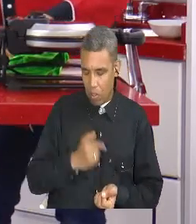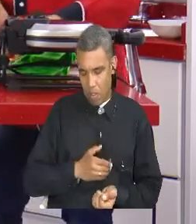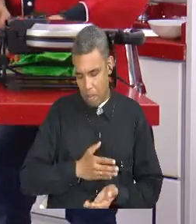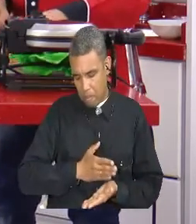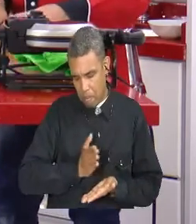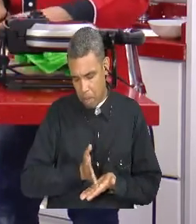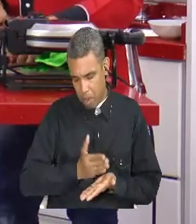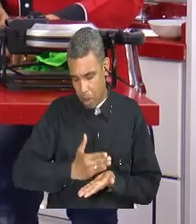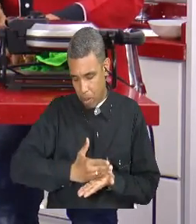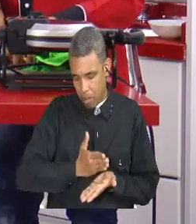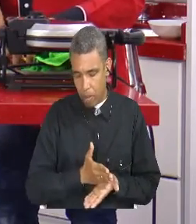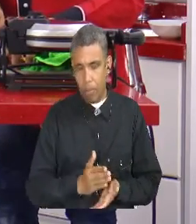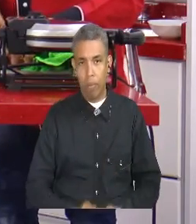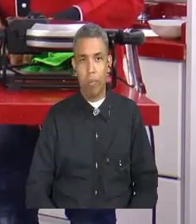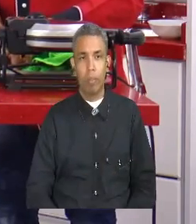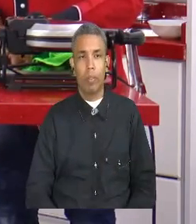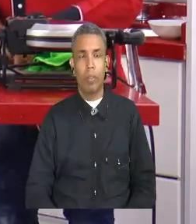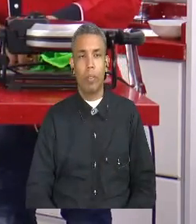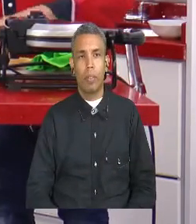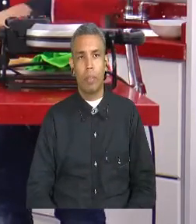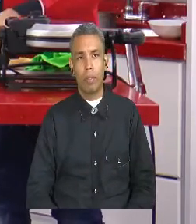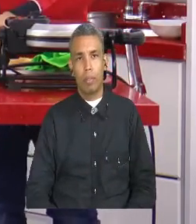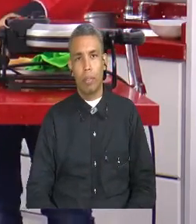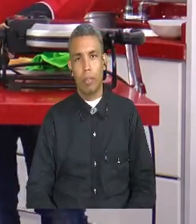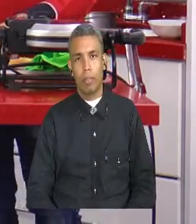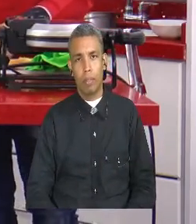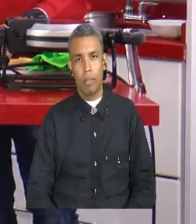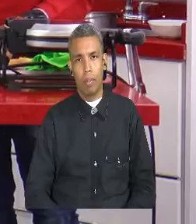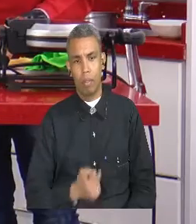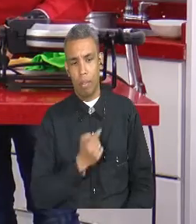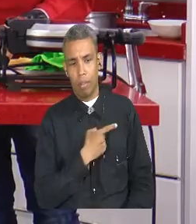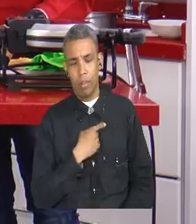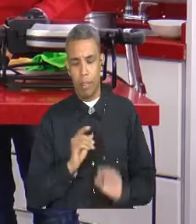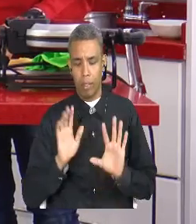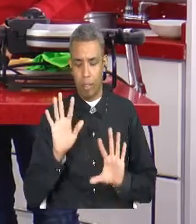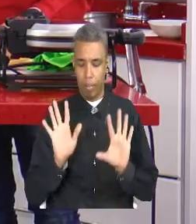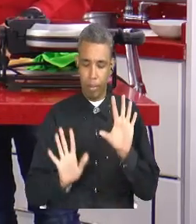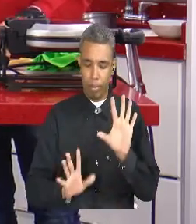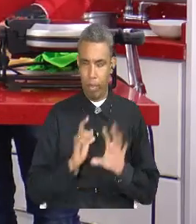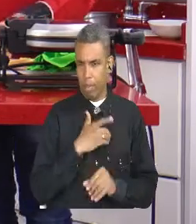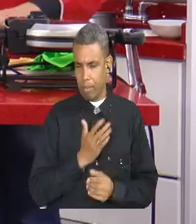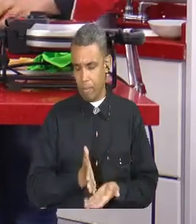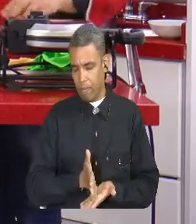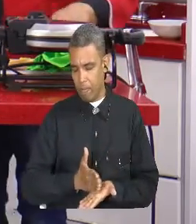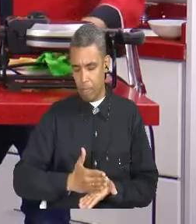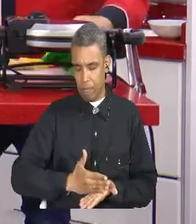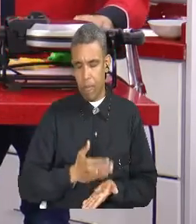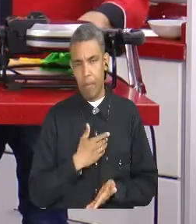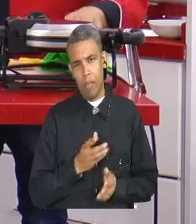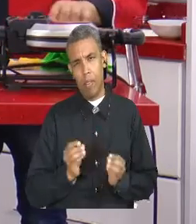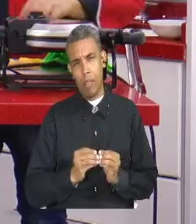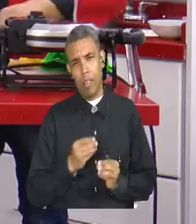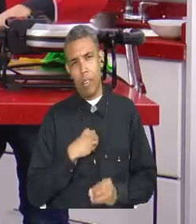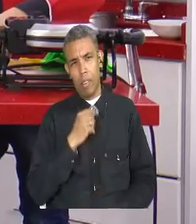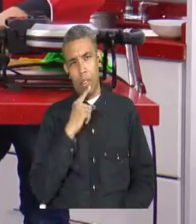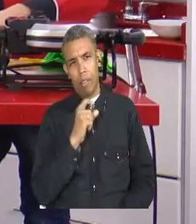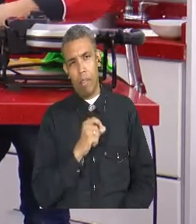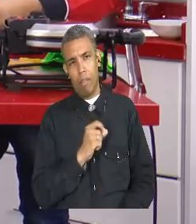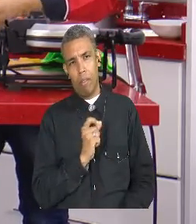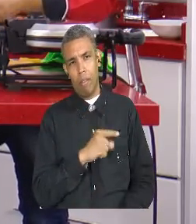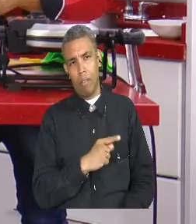Yo quisiera waffles. Que la doctora aquí, mientras va cortando Wilson, aquí dividiendo nuestro waffle, nos dijera cuáles son